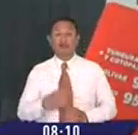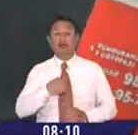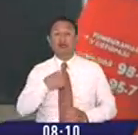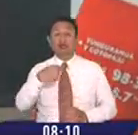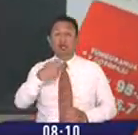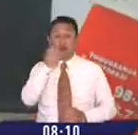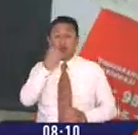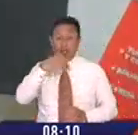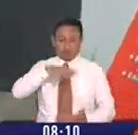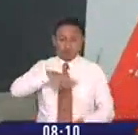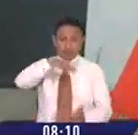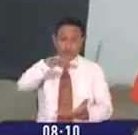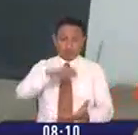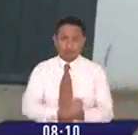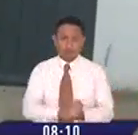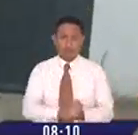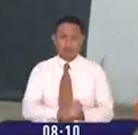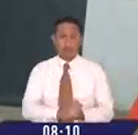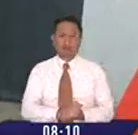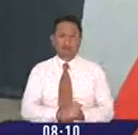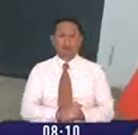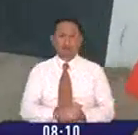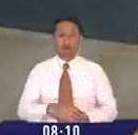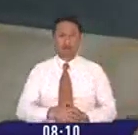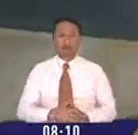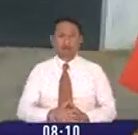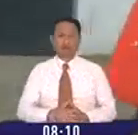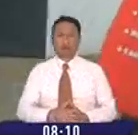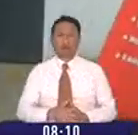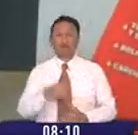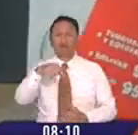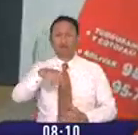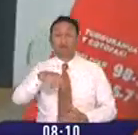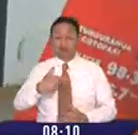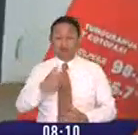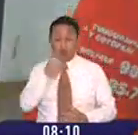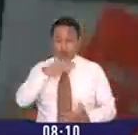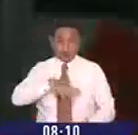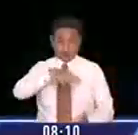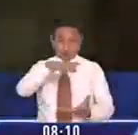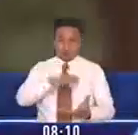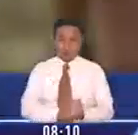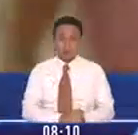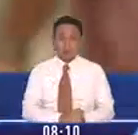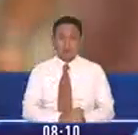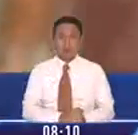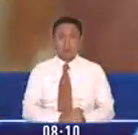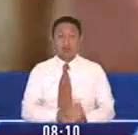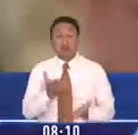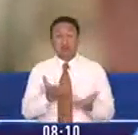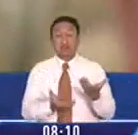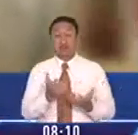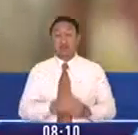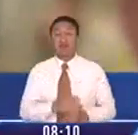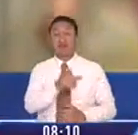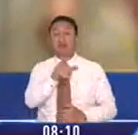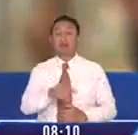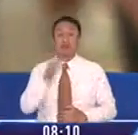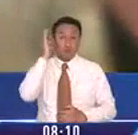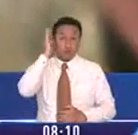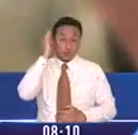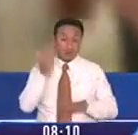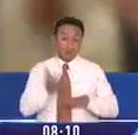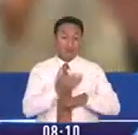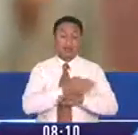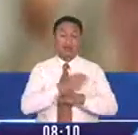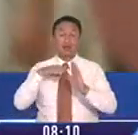ellos como una empresa de delivery que venían a entregar una encomienda. Aparentemente a la dueña de casa, que sacó